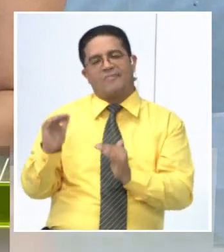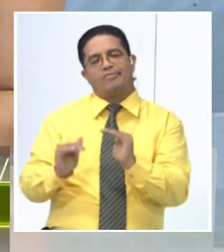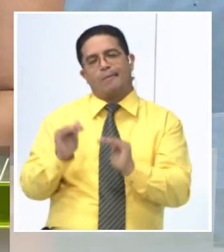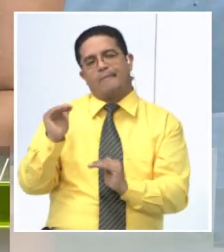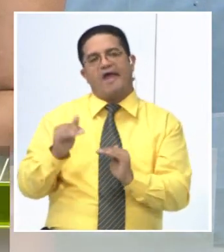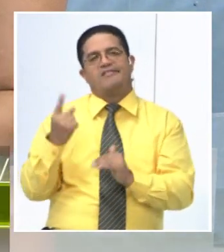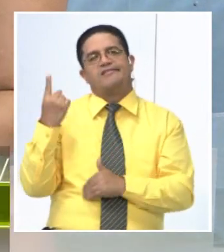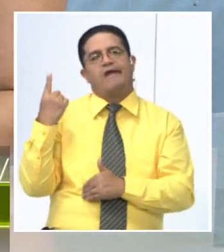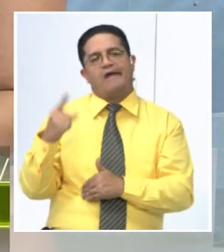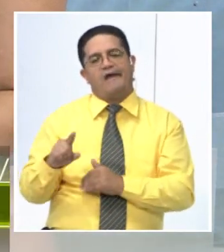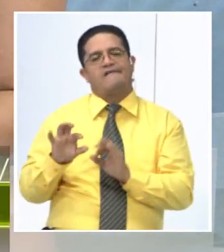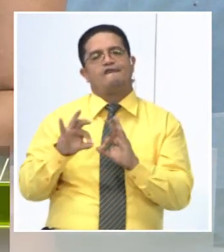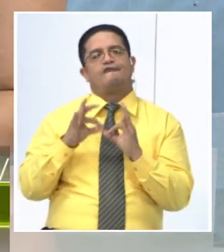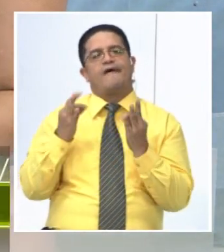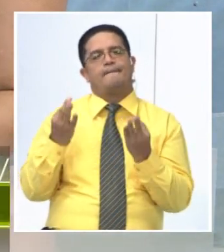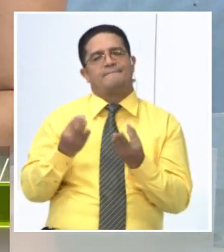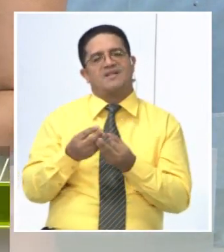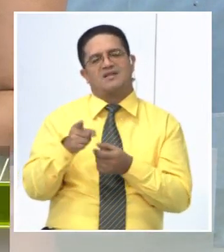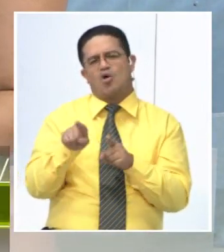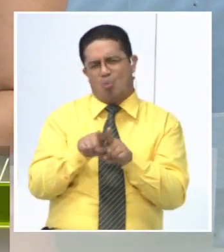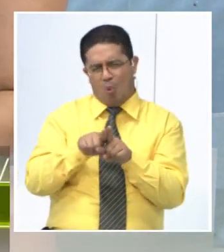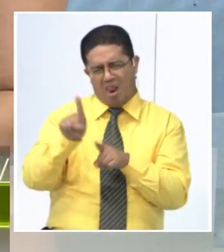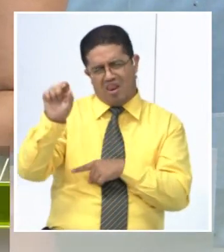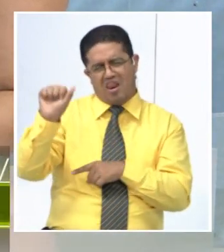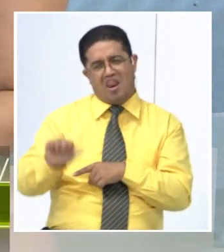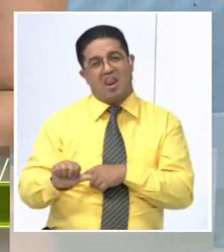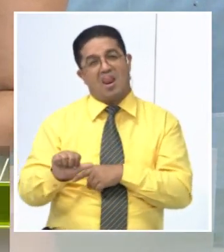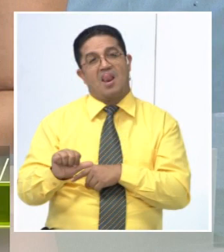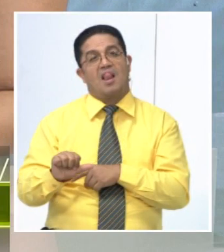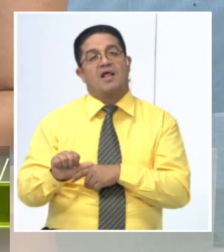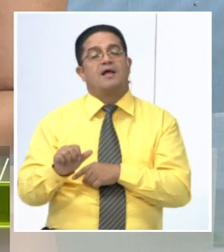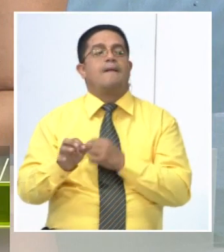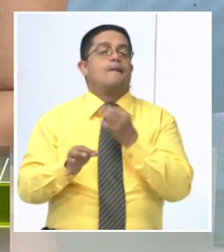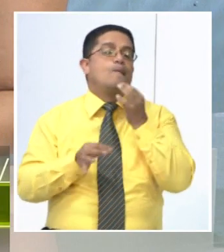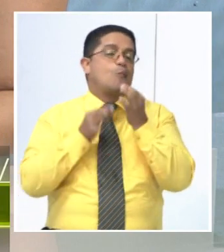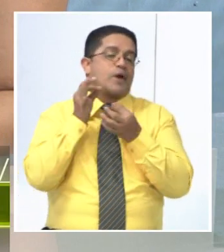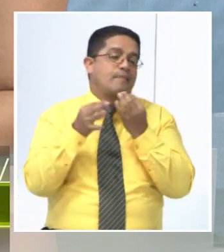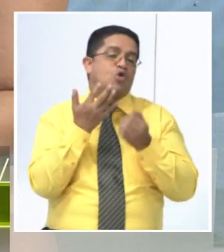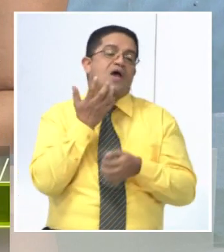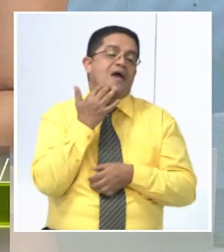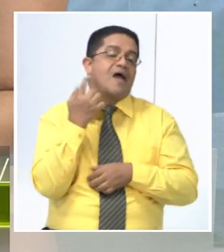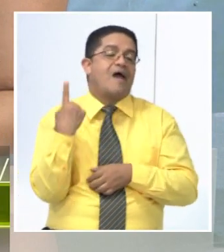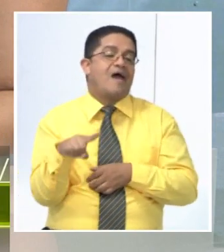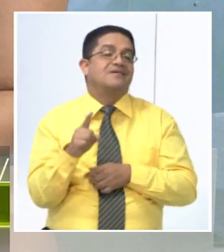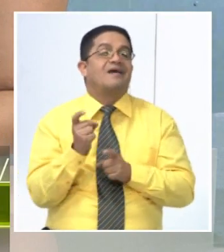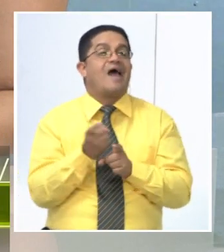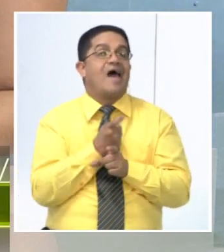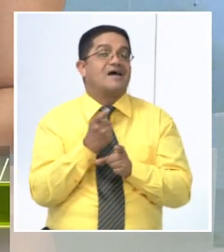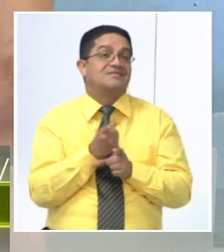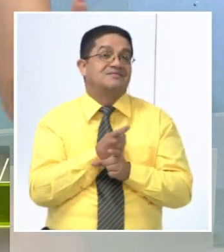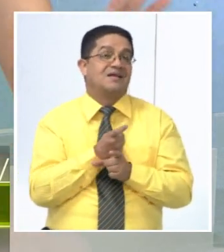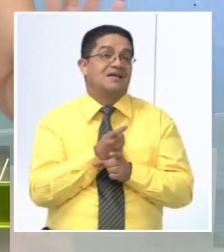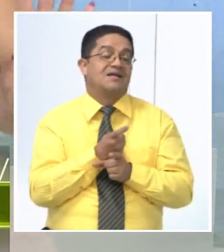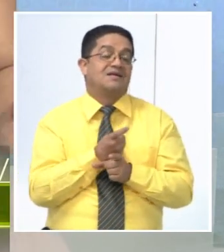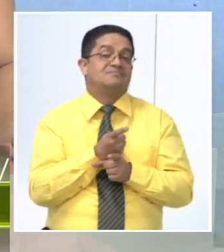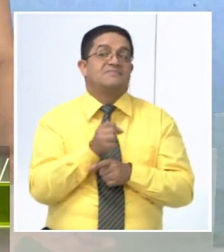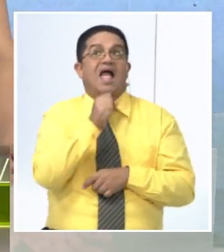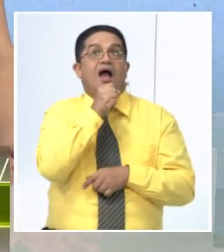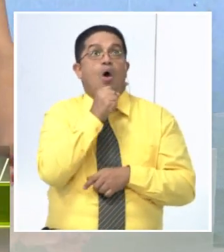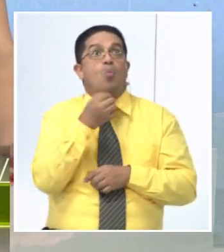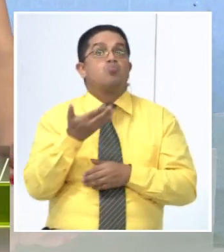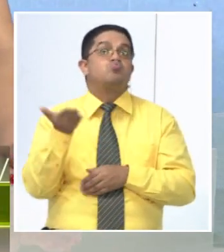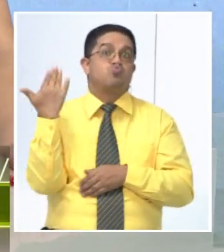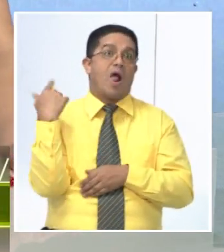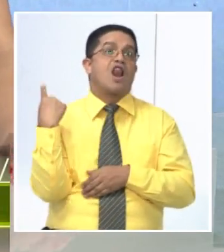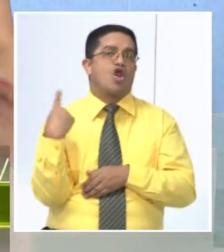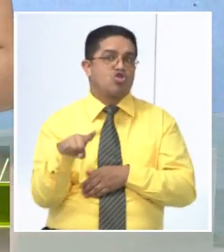también factores de herencia, como usted bien nos explicó. Por ejemplo, hay algunos tipos de cáncer que se habla de que, por ejemplo, un abuelo que tuvo un